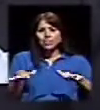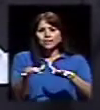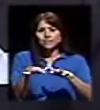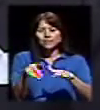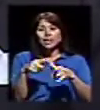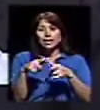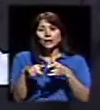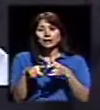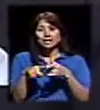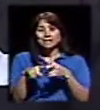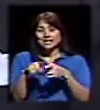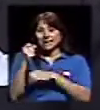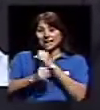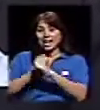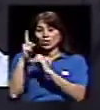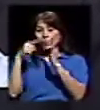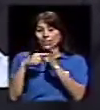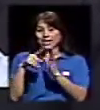Entonces, en